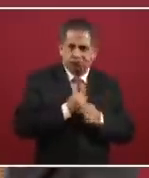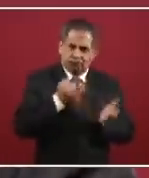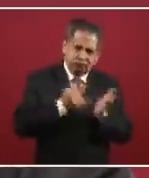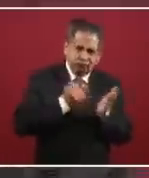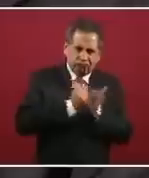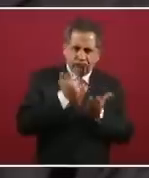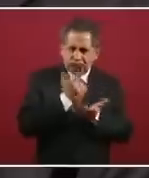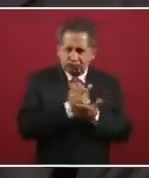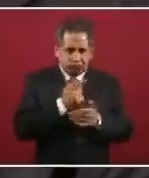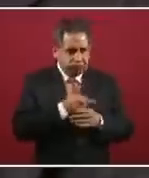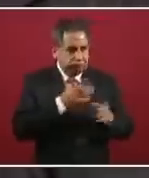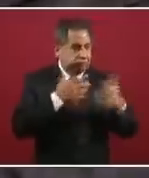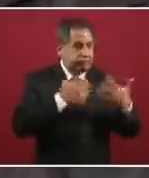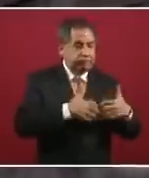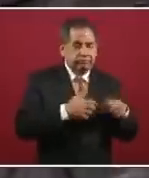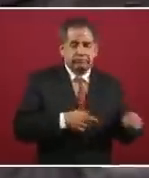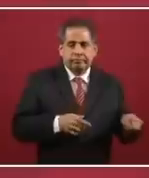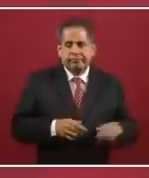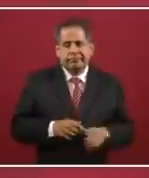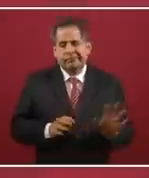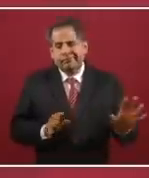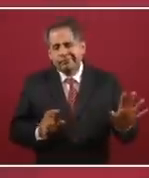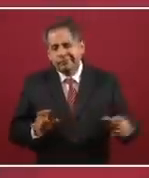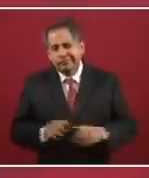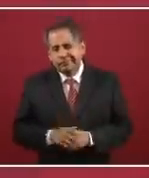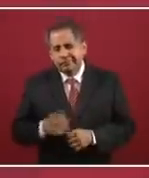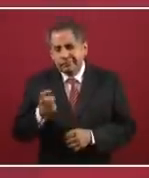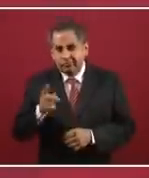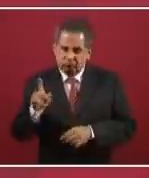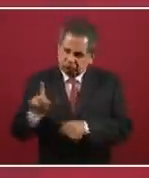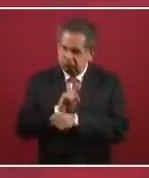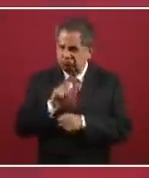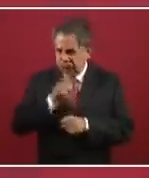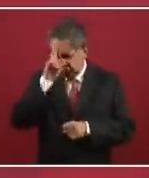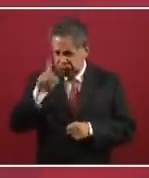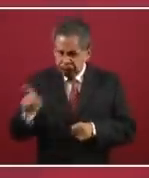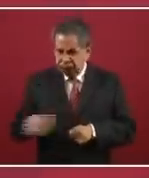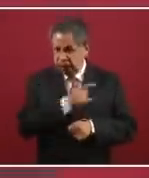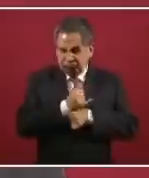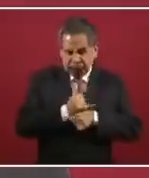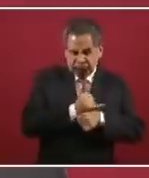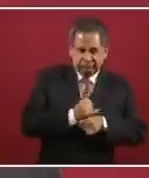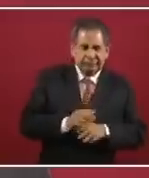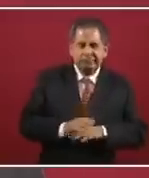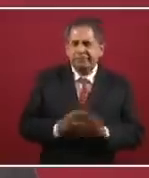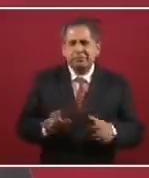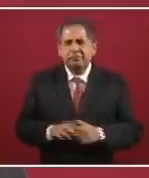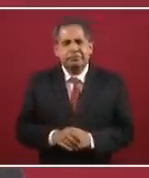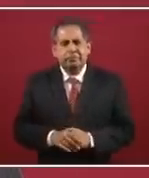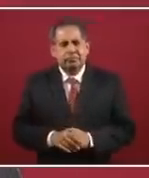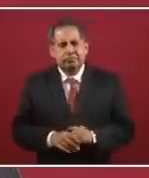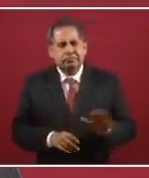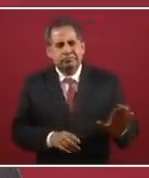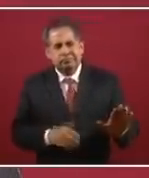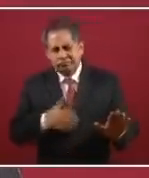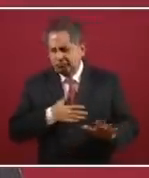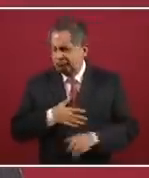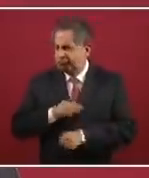a sus empresas. No, nosotros tenemos forma de defendernos.